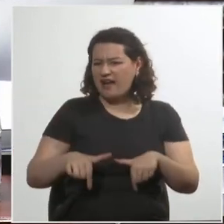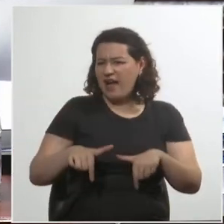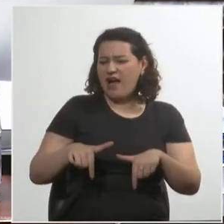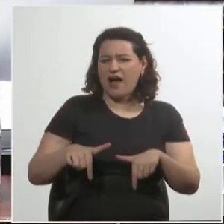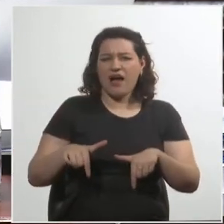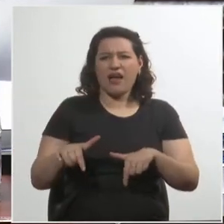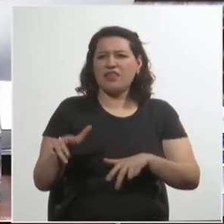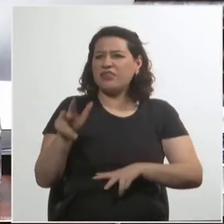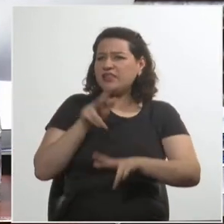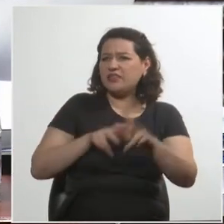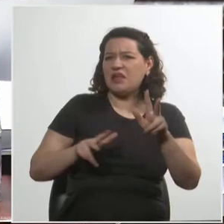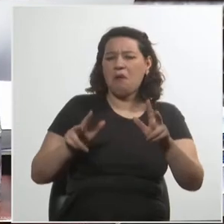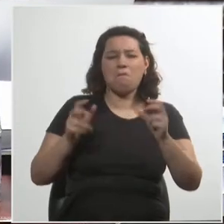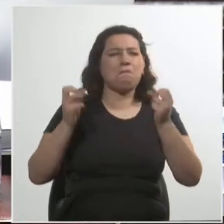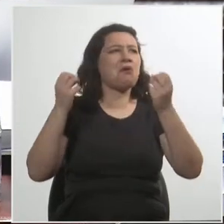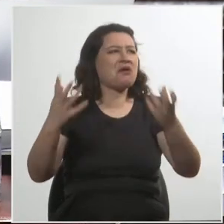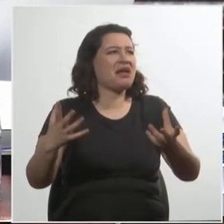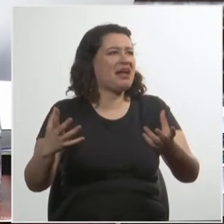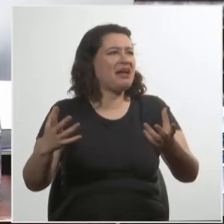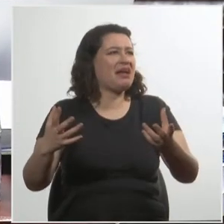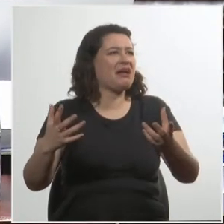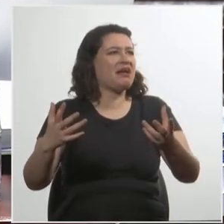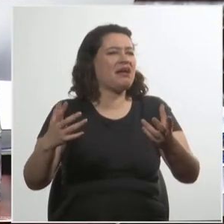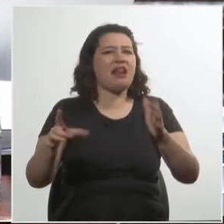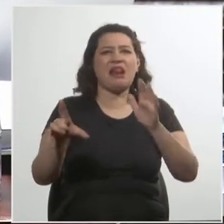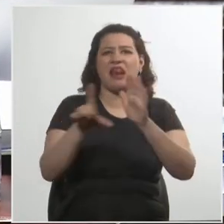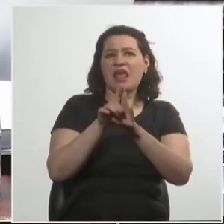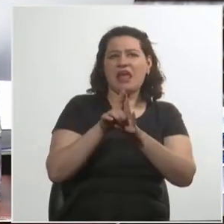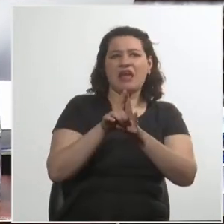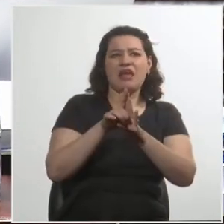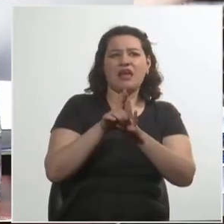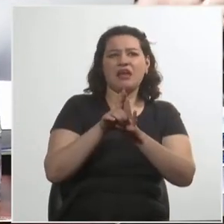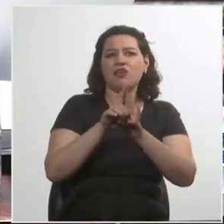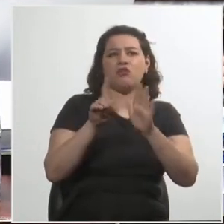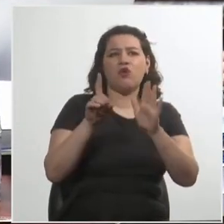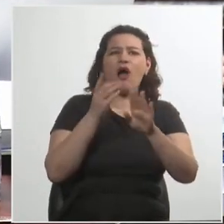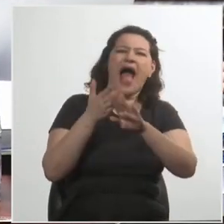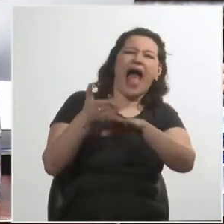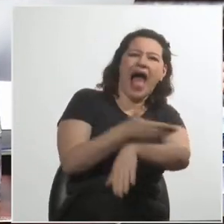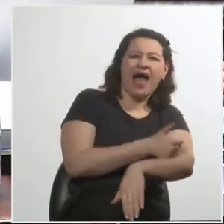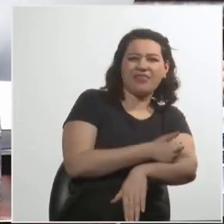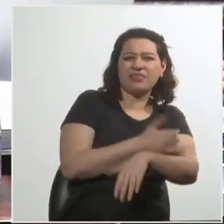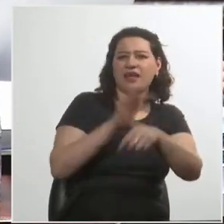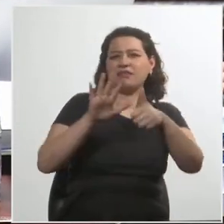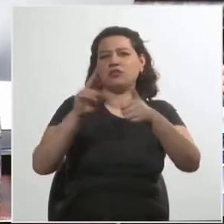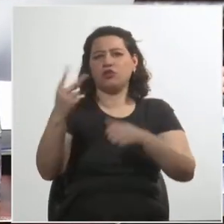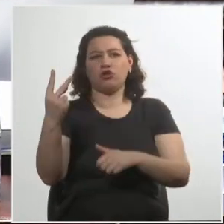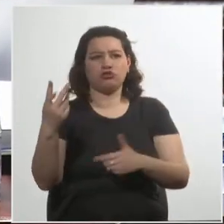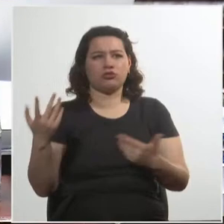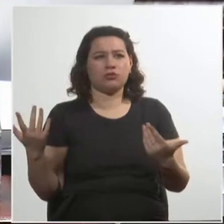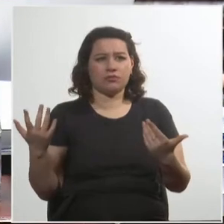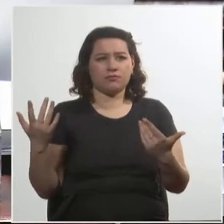que se referían a Por qué la ley proyectaba no se iba antes del 62